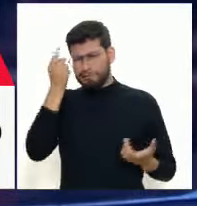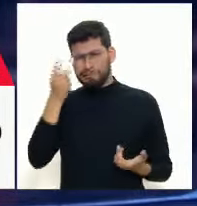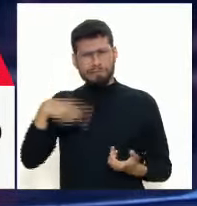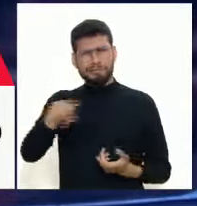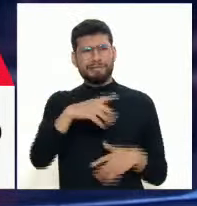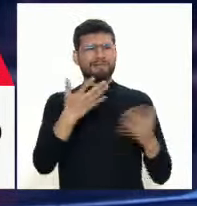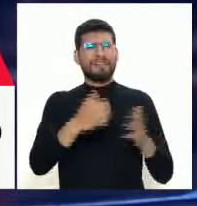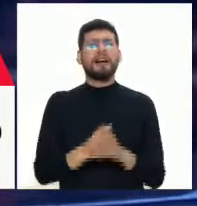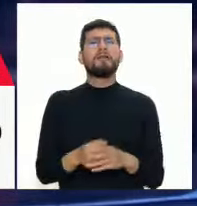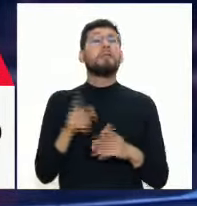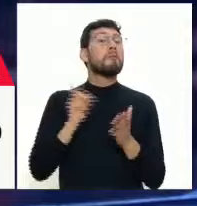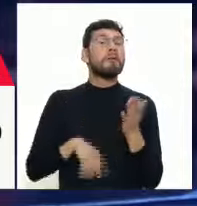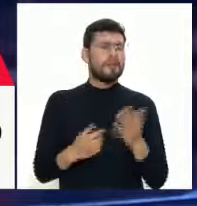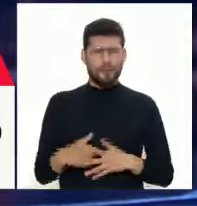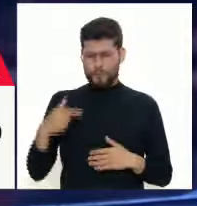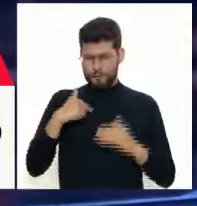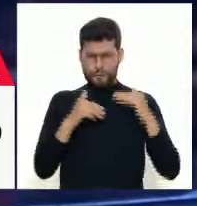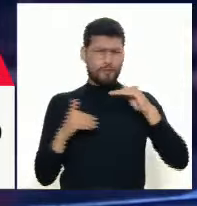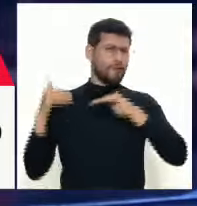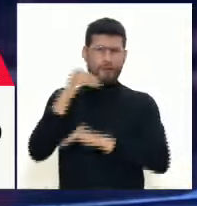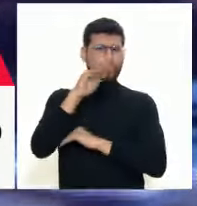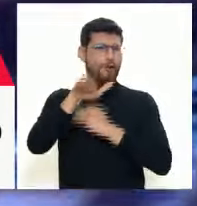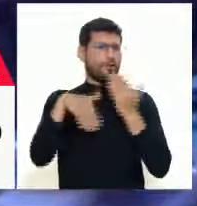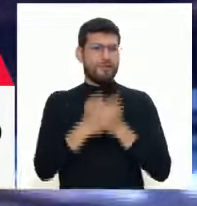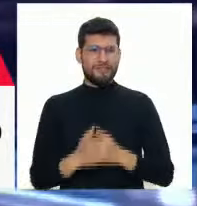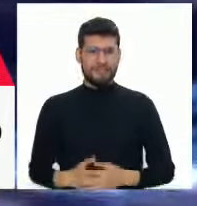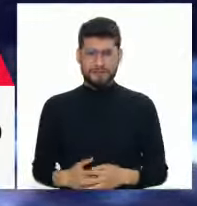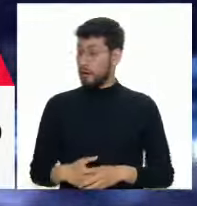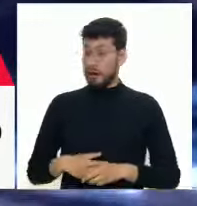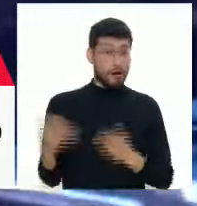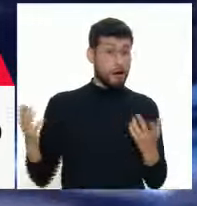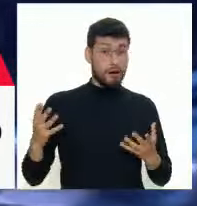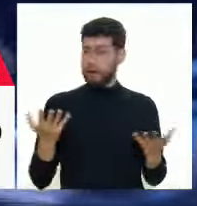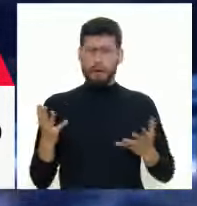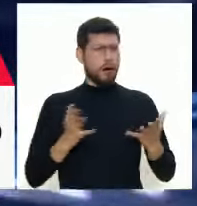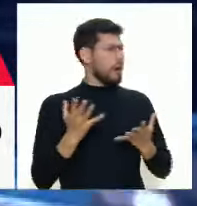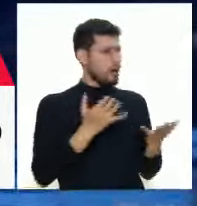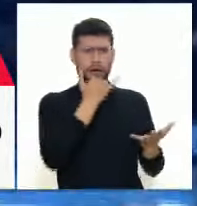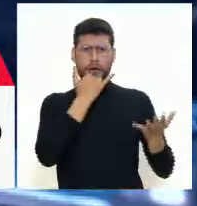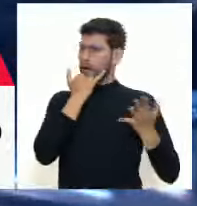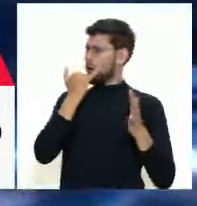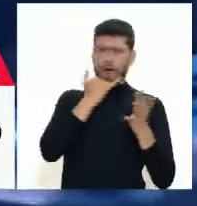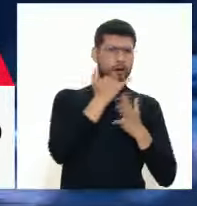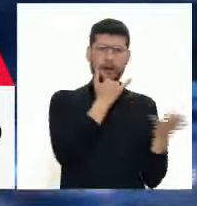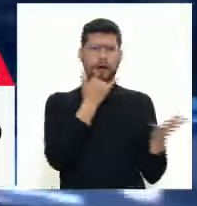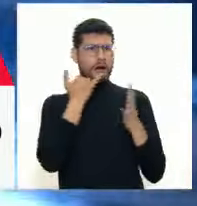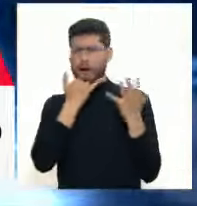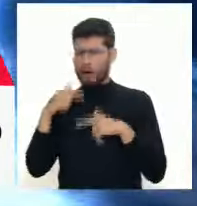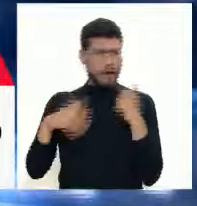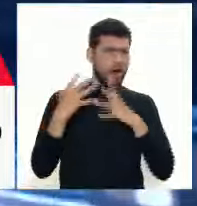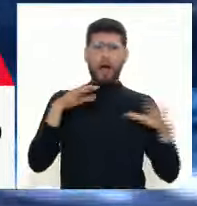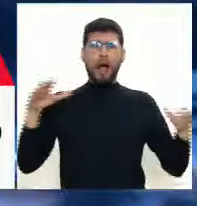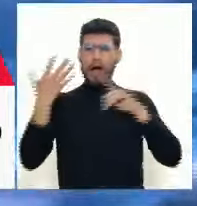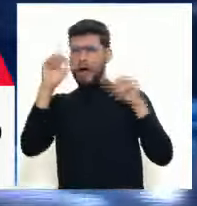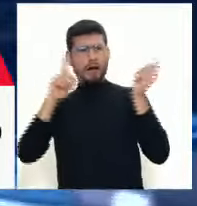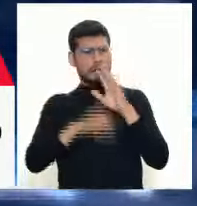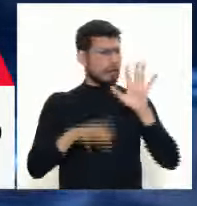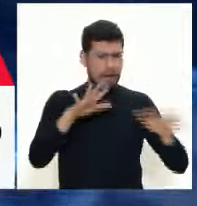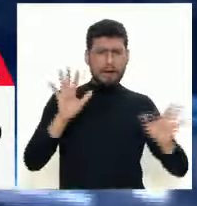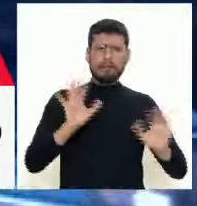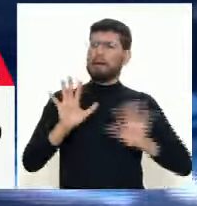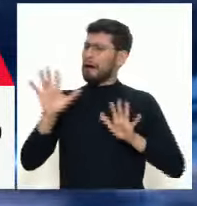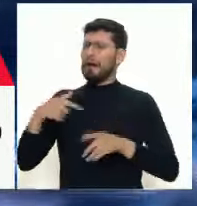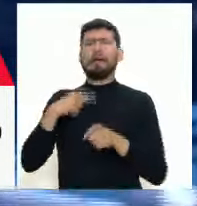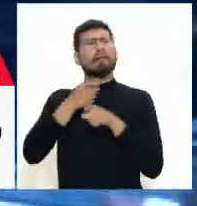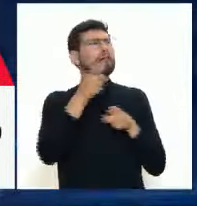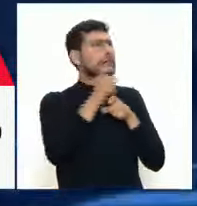entenderlos. Simplemente los superaré en todo. ¿Qué está pasando? ¡Compendio, detente! ¡No seas aguafiestas!